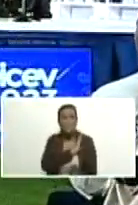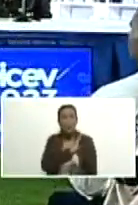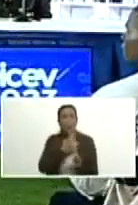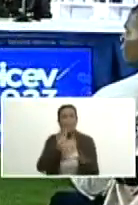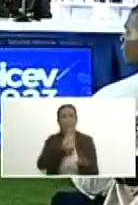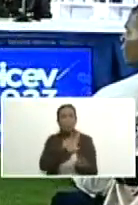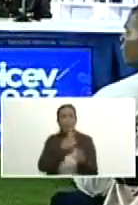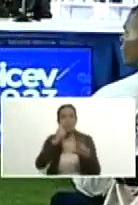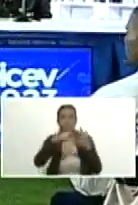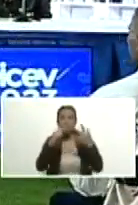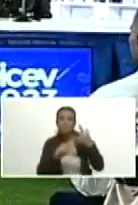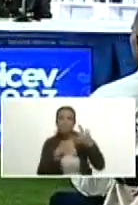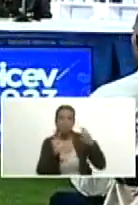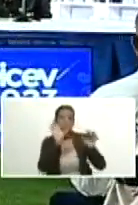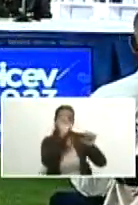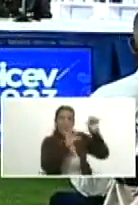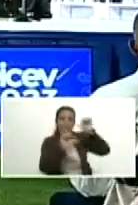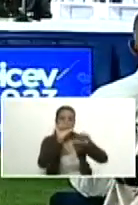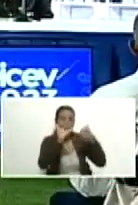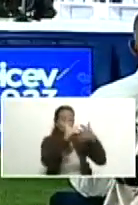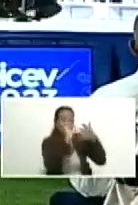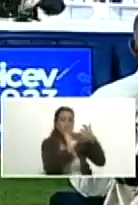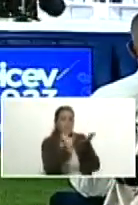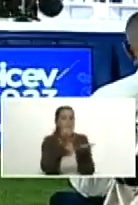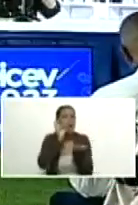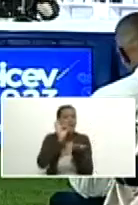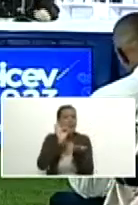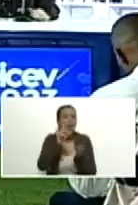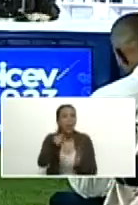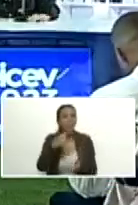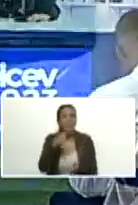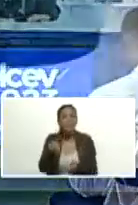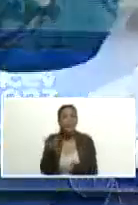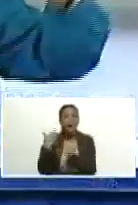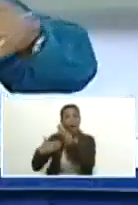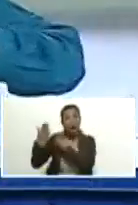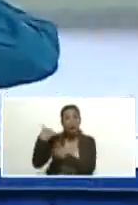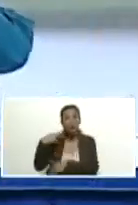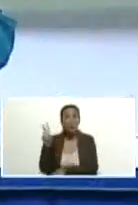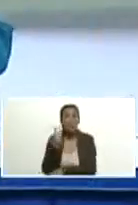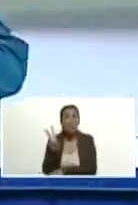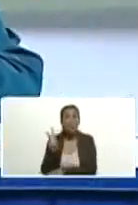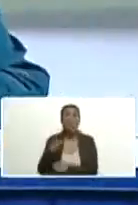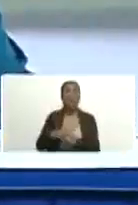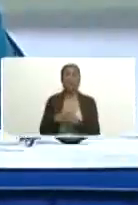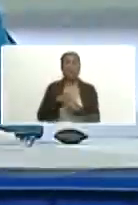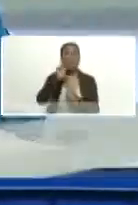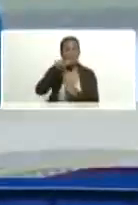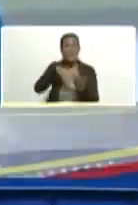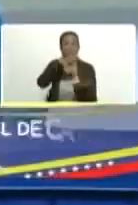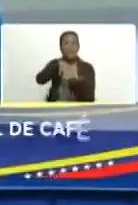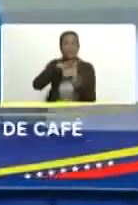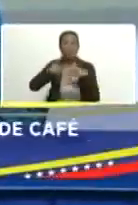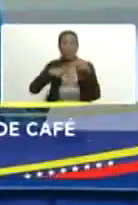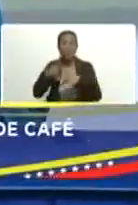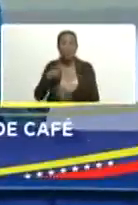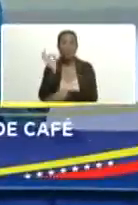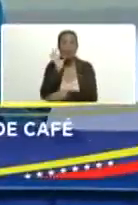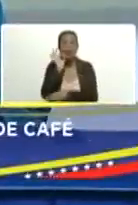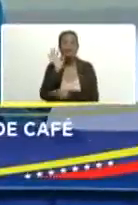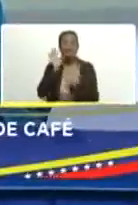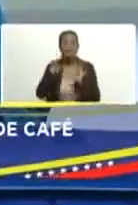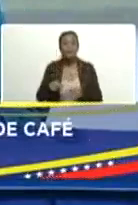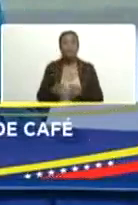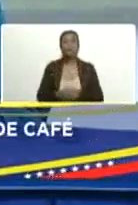café? ¿Ah? Y lo que decía, Venezuela otrora fue gran productora de café.